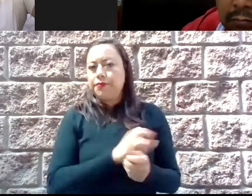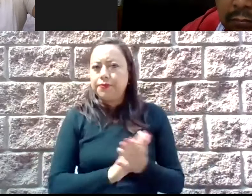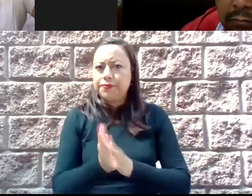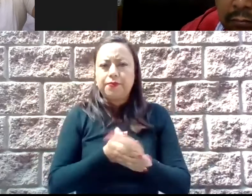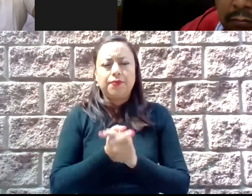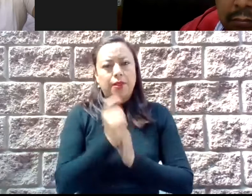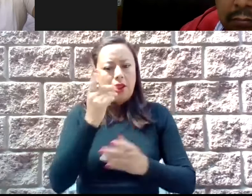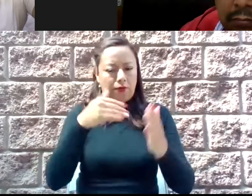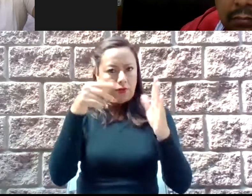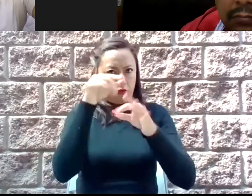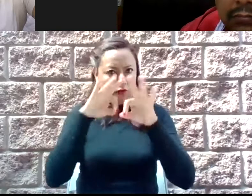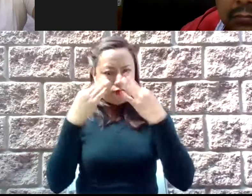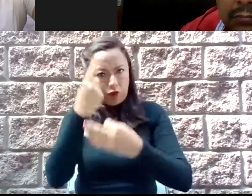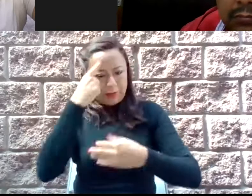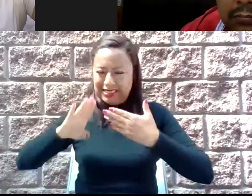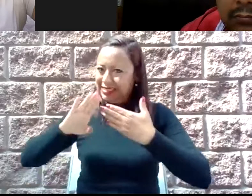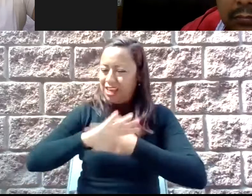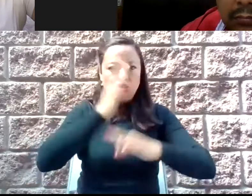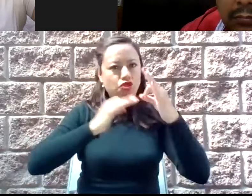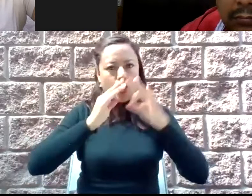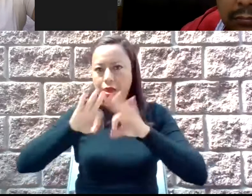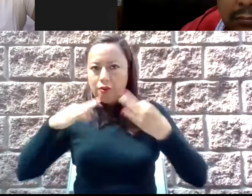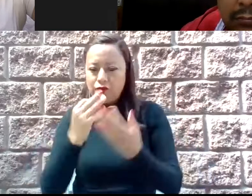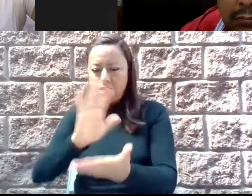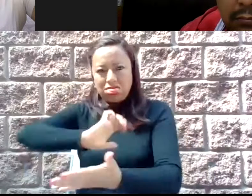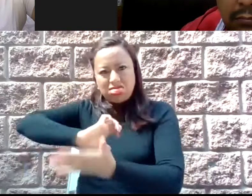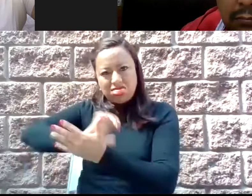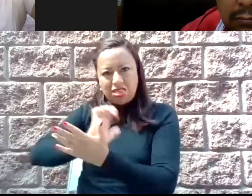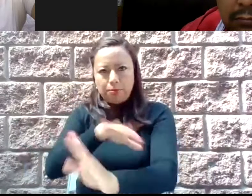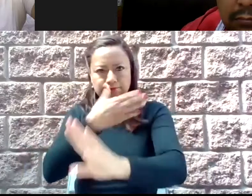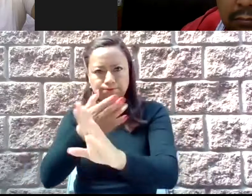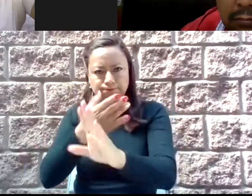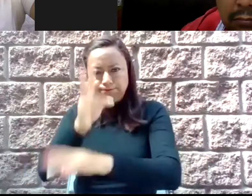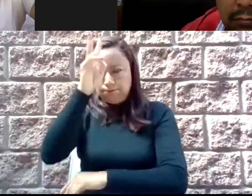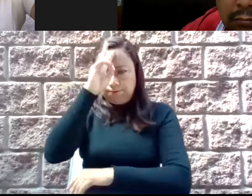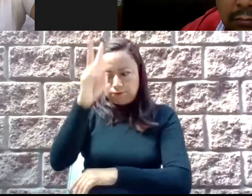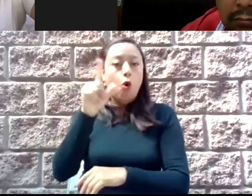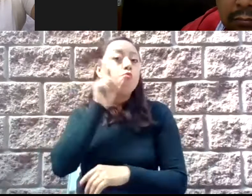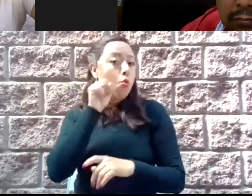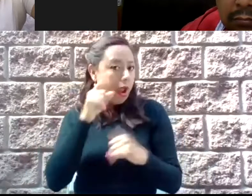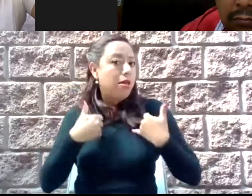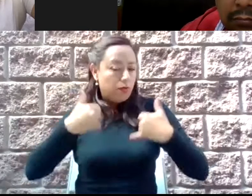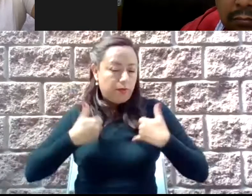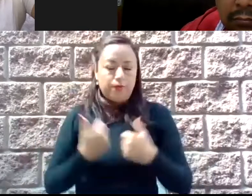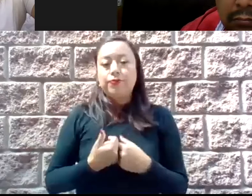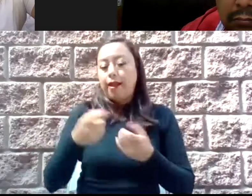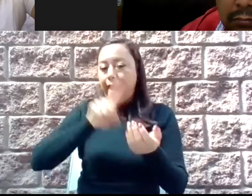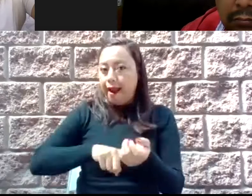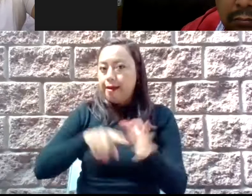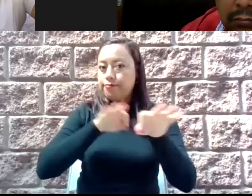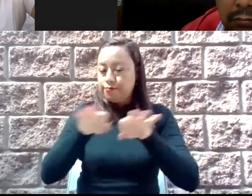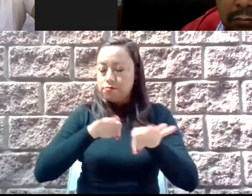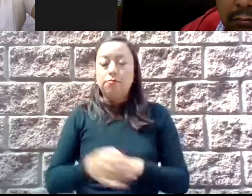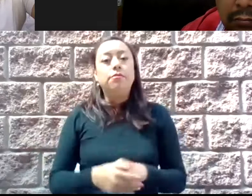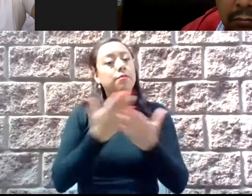todas las formas de discriminación y violencia contra la mujer joven en el ámbito laboral. Y para finalizar, mencionar que este